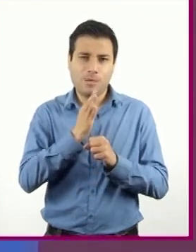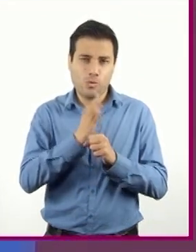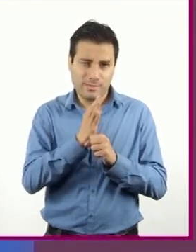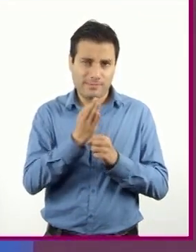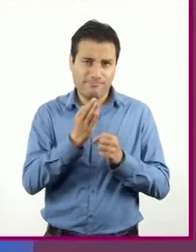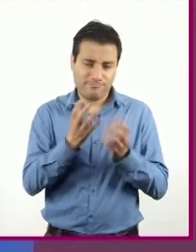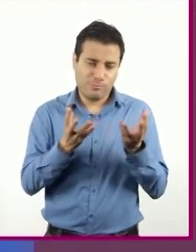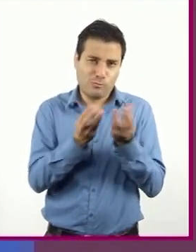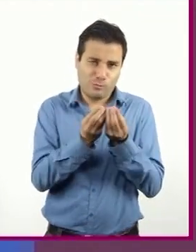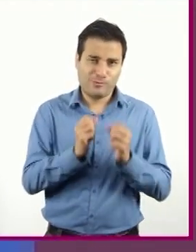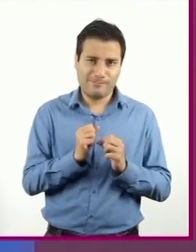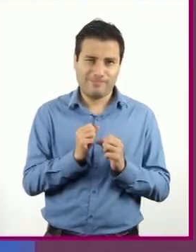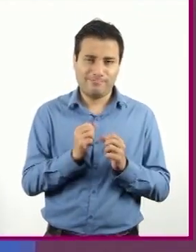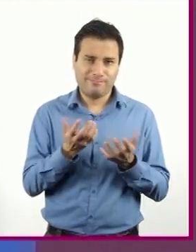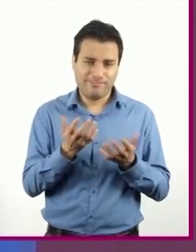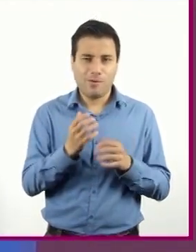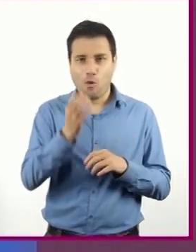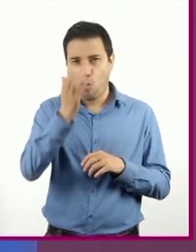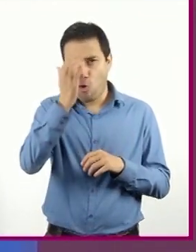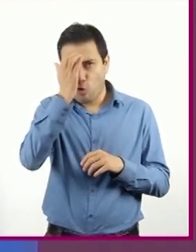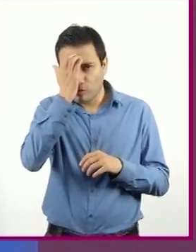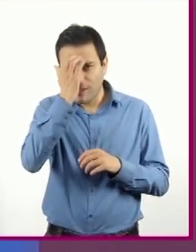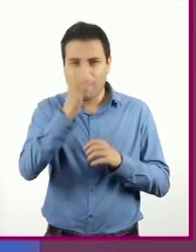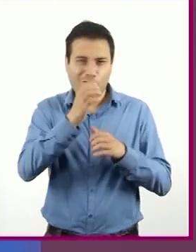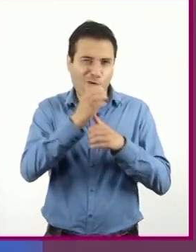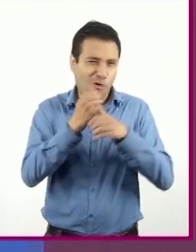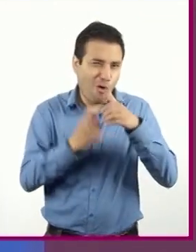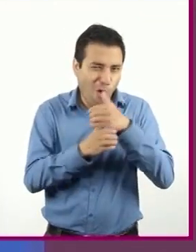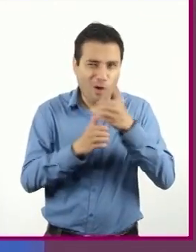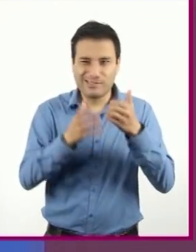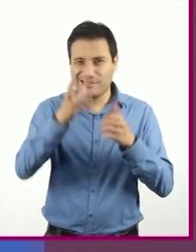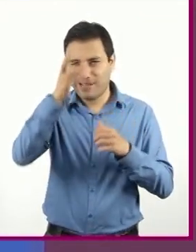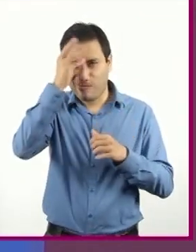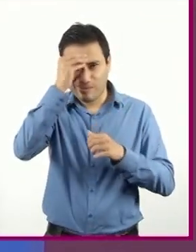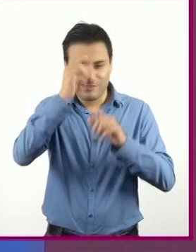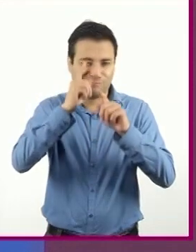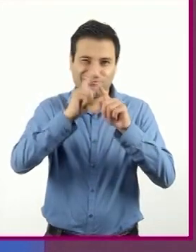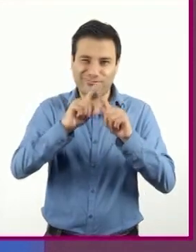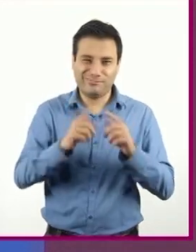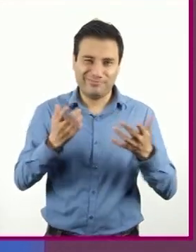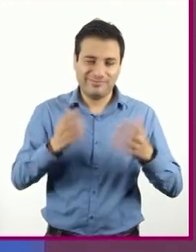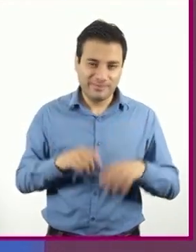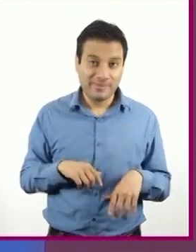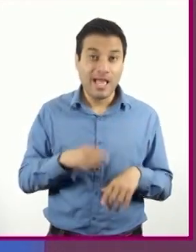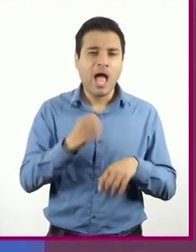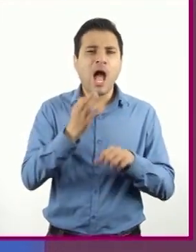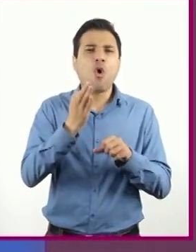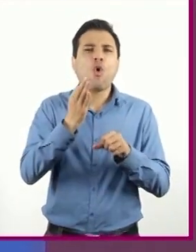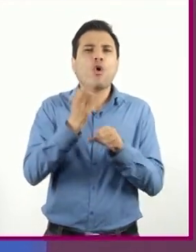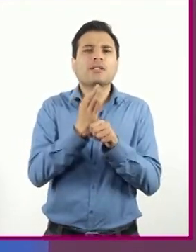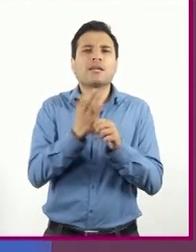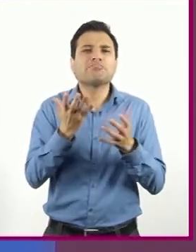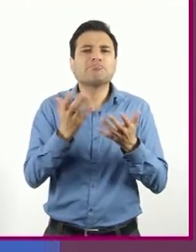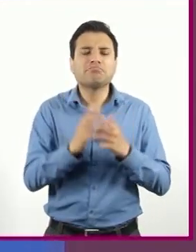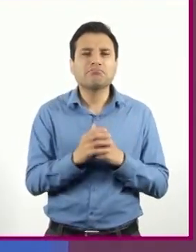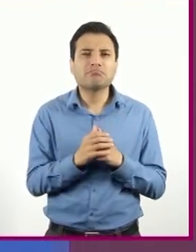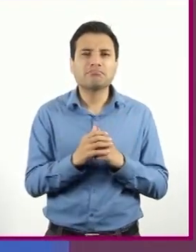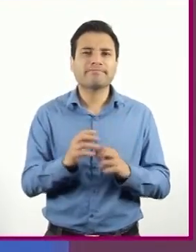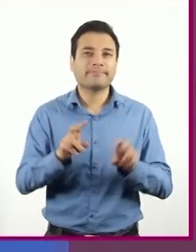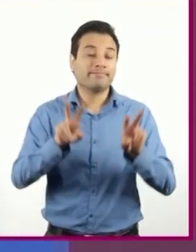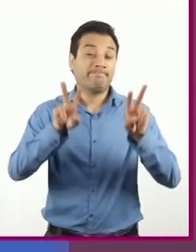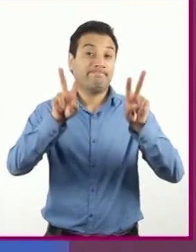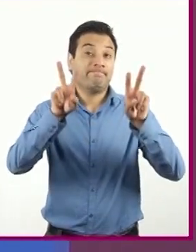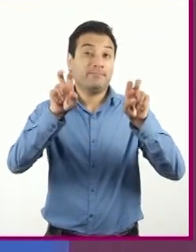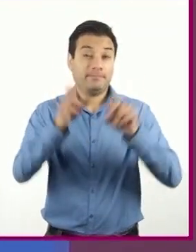ustedes en búsqueda y encuentro con el aprendizaje. En esta ocasión, reforzaremos el conocimiento relacionado con